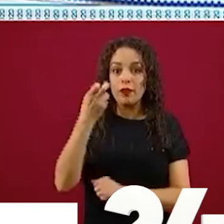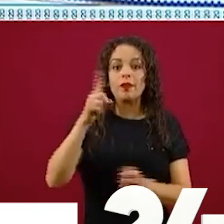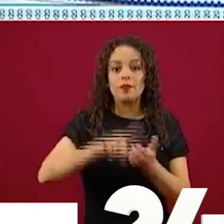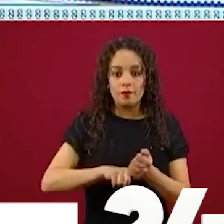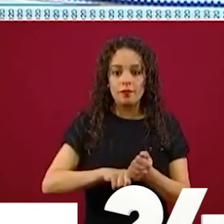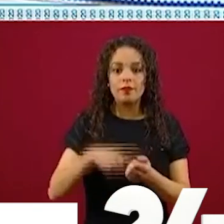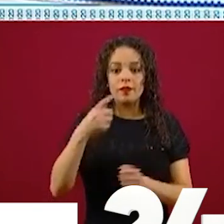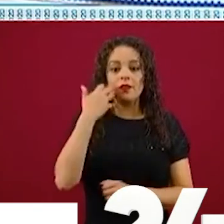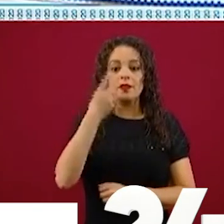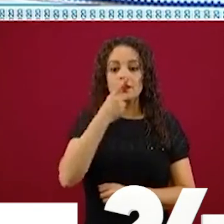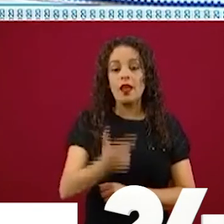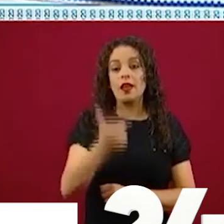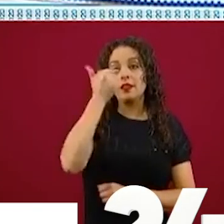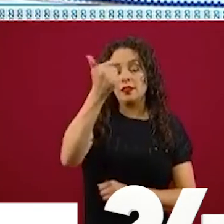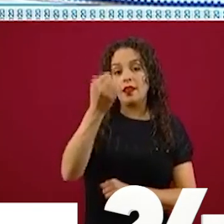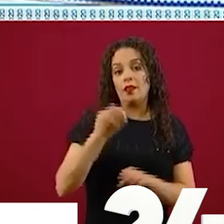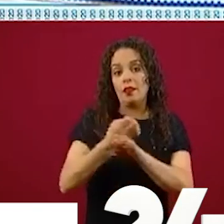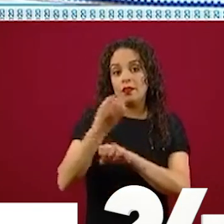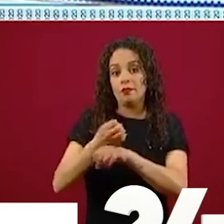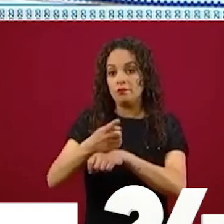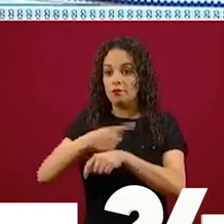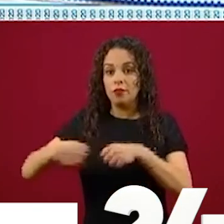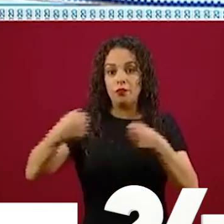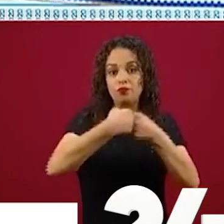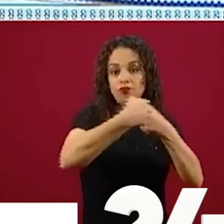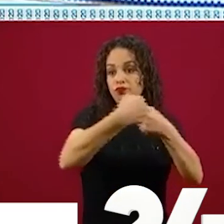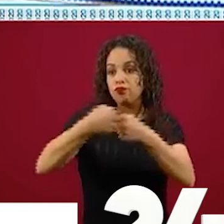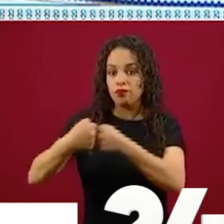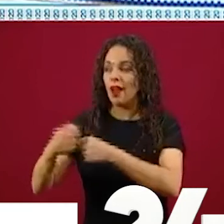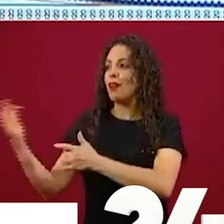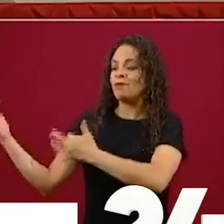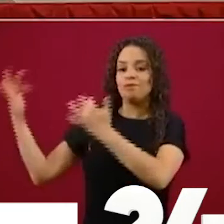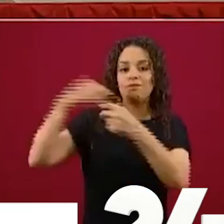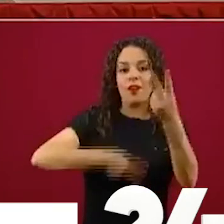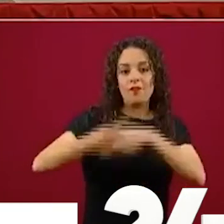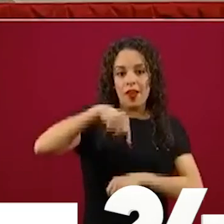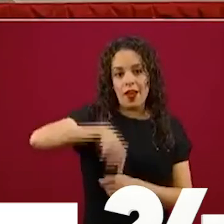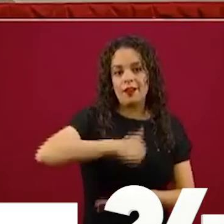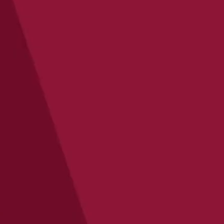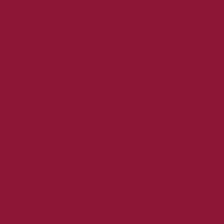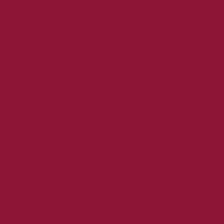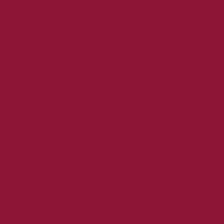gráfica, se mantenía en 0%, pero con los nuevos casos registrados hubo un ligero